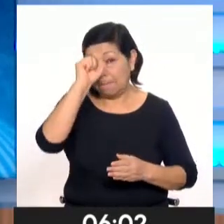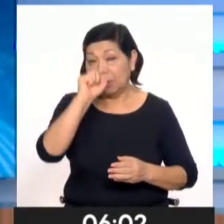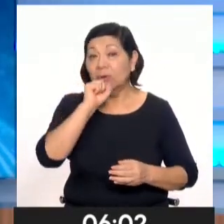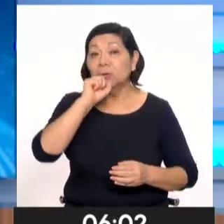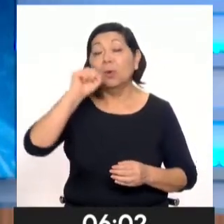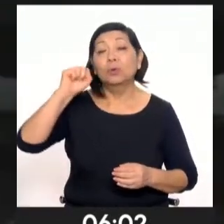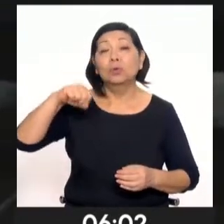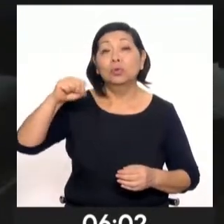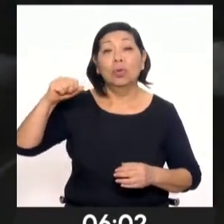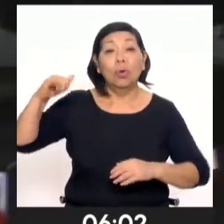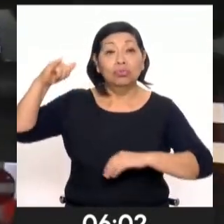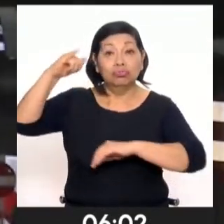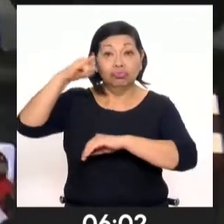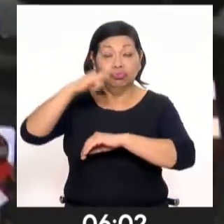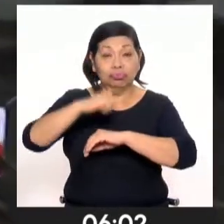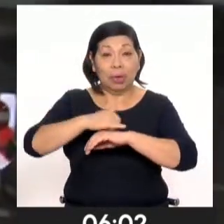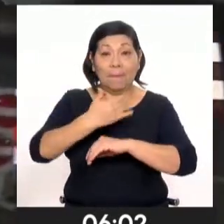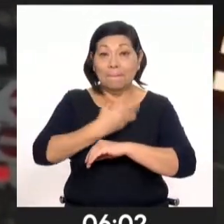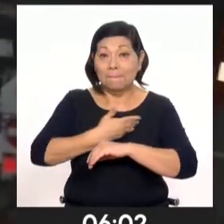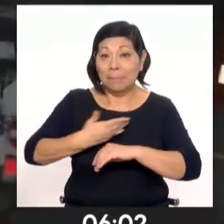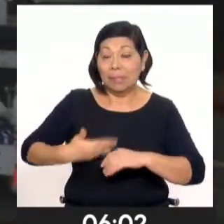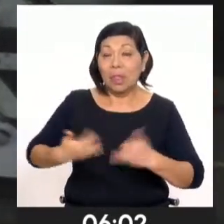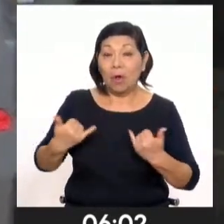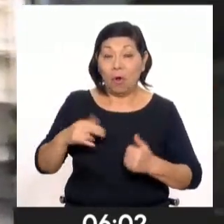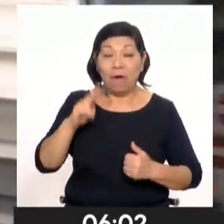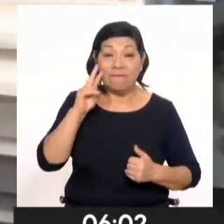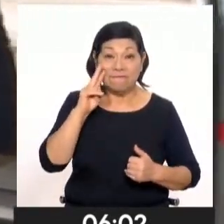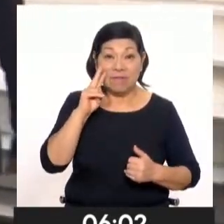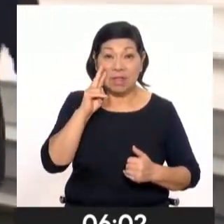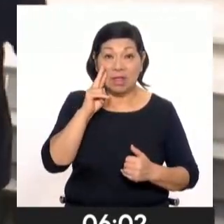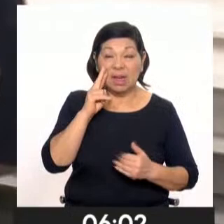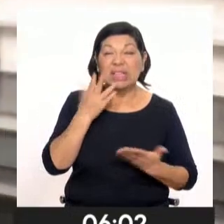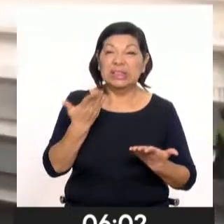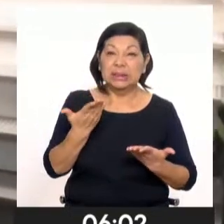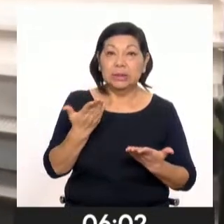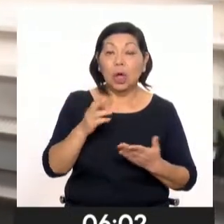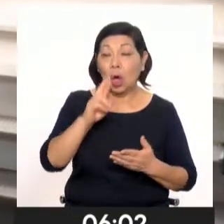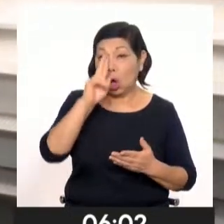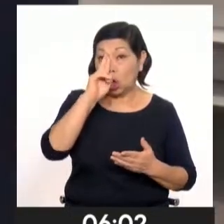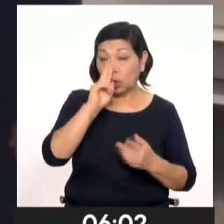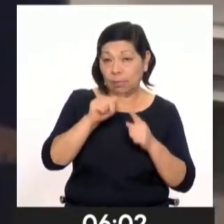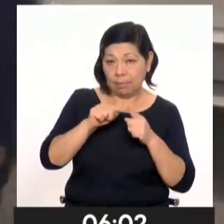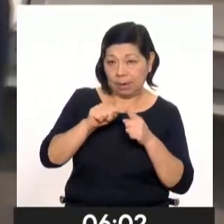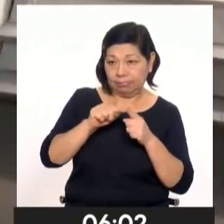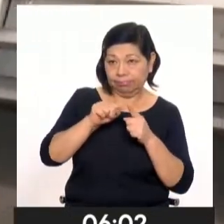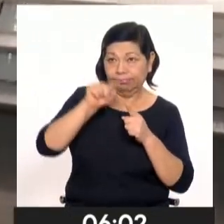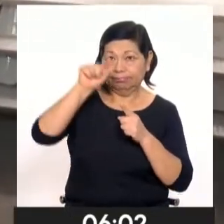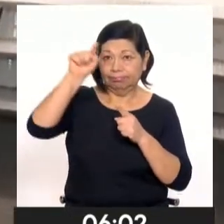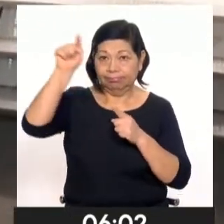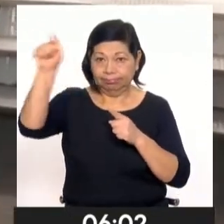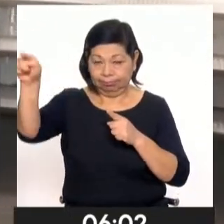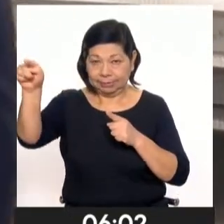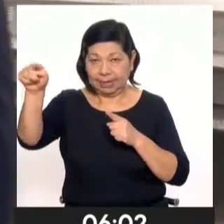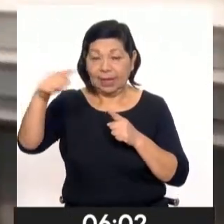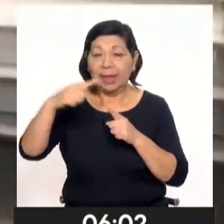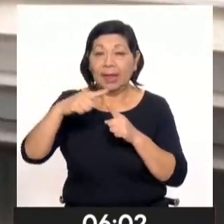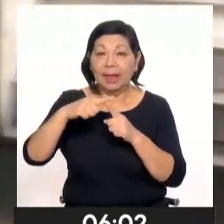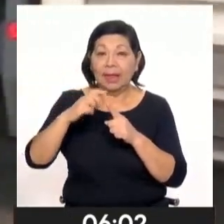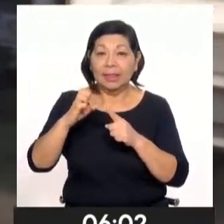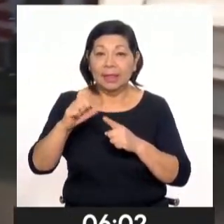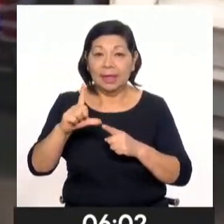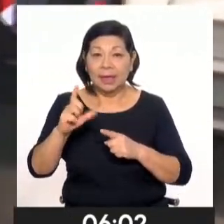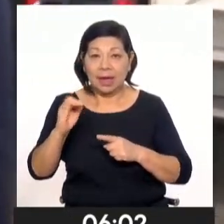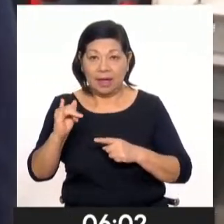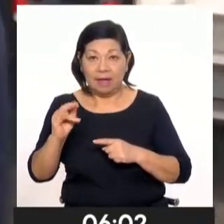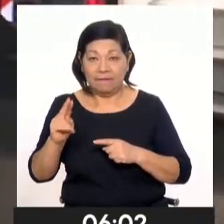confirmó que el avión presidencial partirá este viernes en vuelo programado de Roma a Tel Aviv y trasladará a nuestros